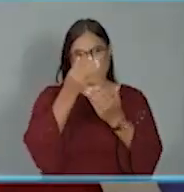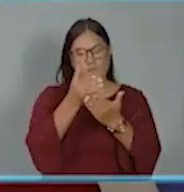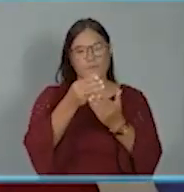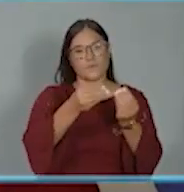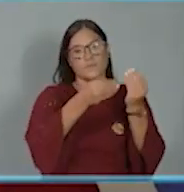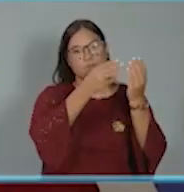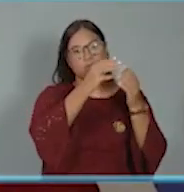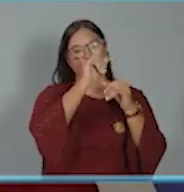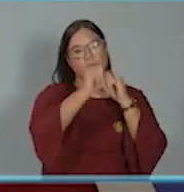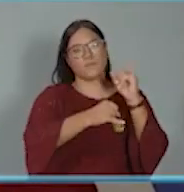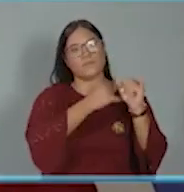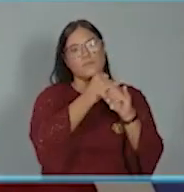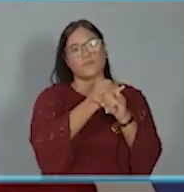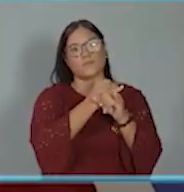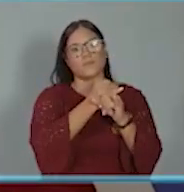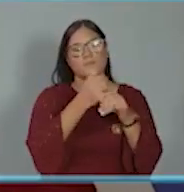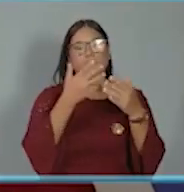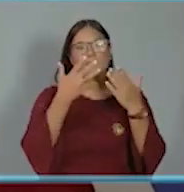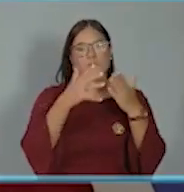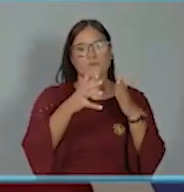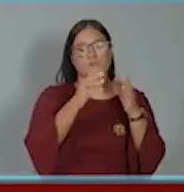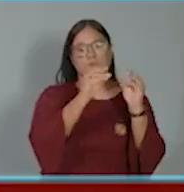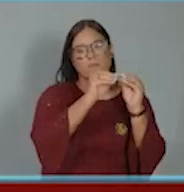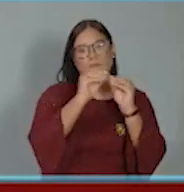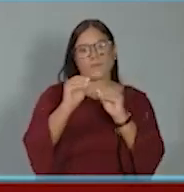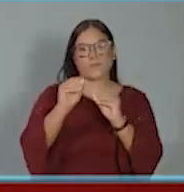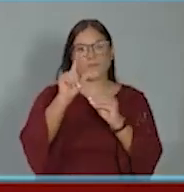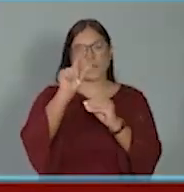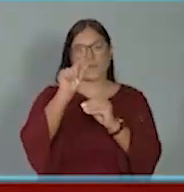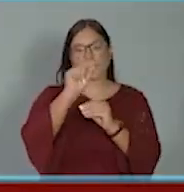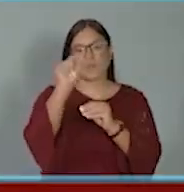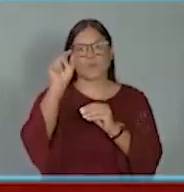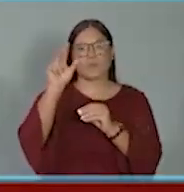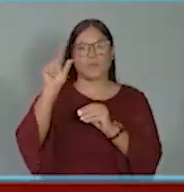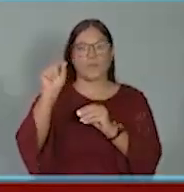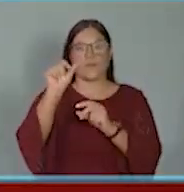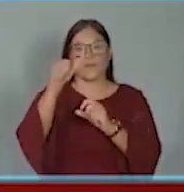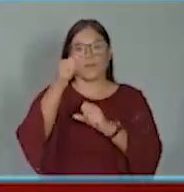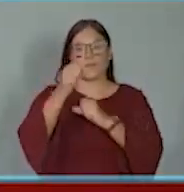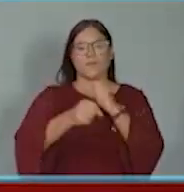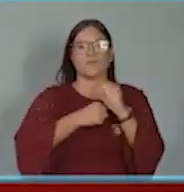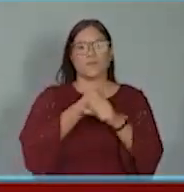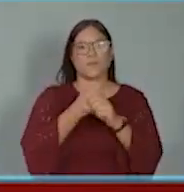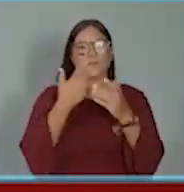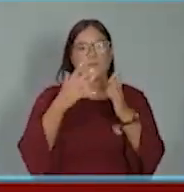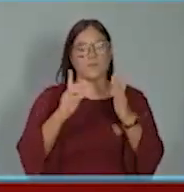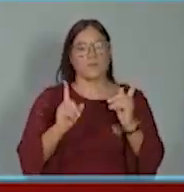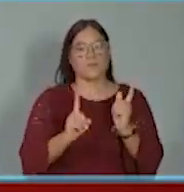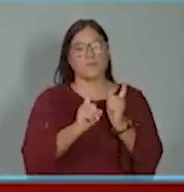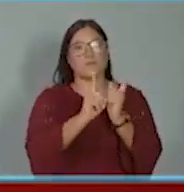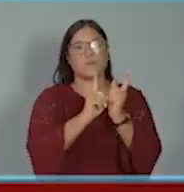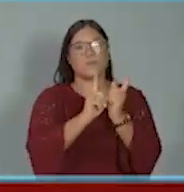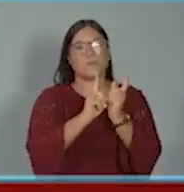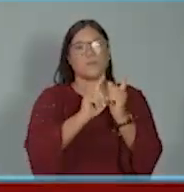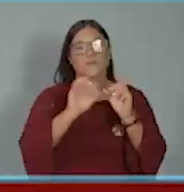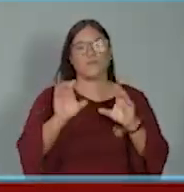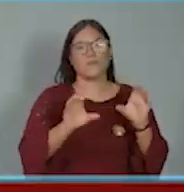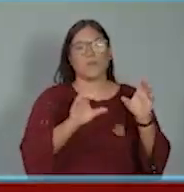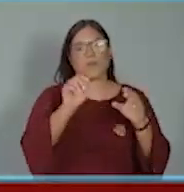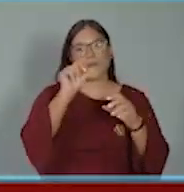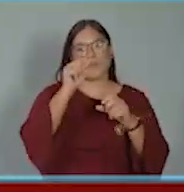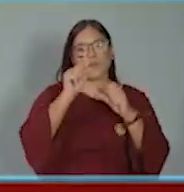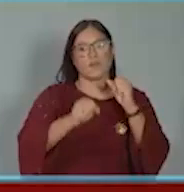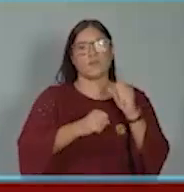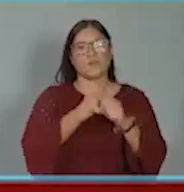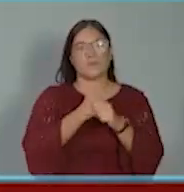dan organismos internacionales y ya la ronda del veinte veinte que es esta Ronda de diez años verdad en que nos encontrábamos los censos se hacen cada 10 años